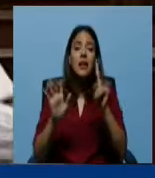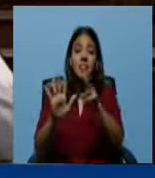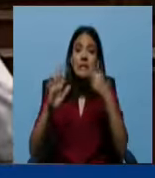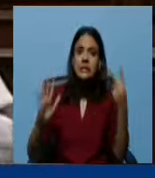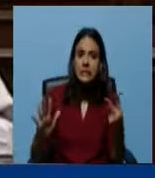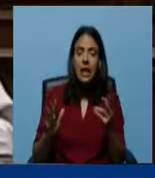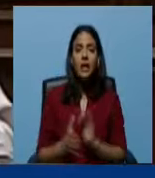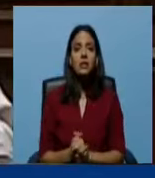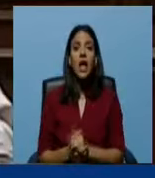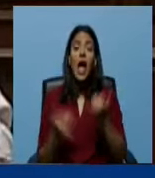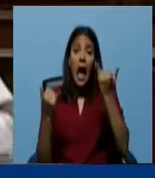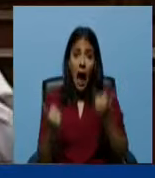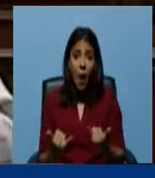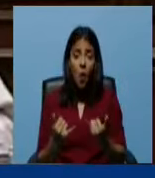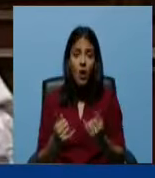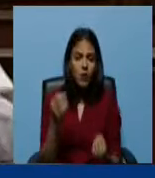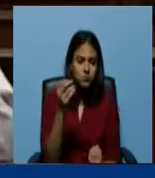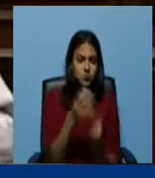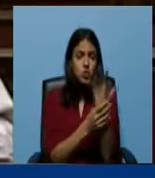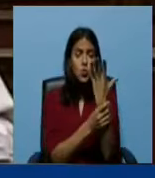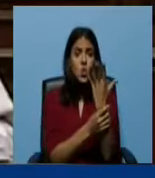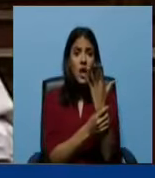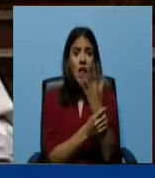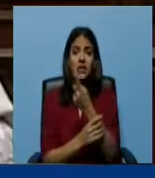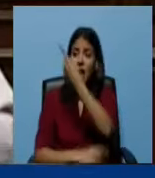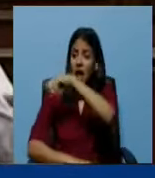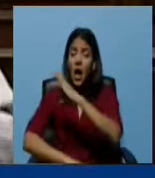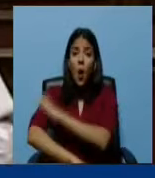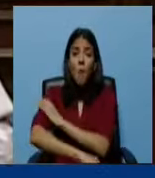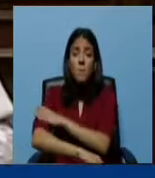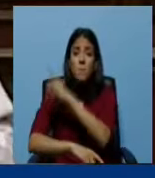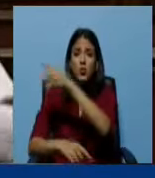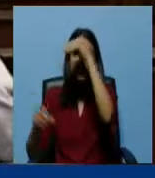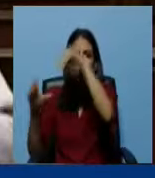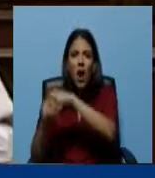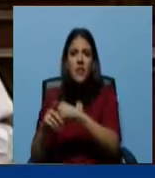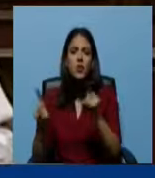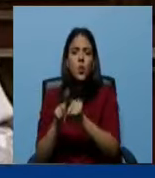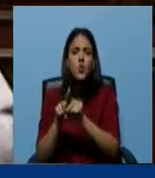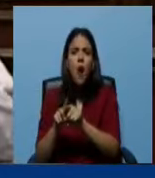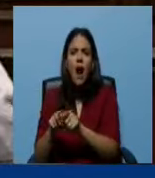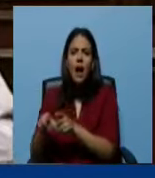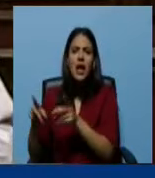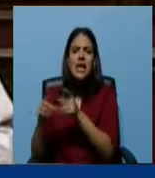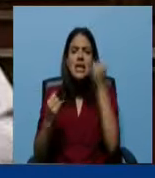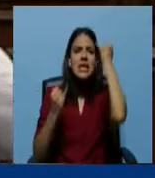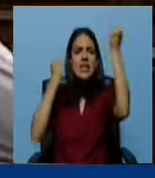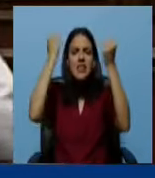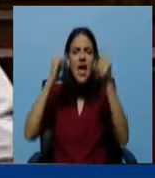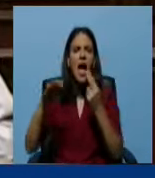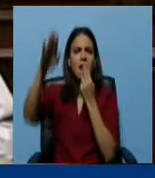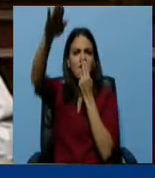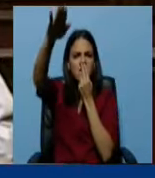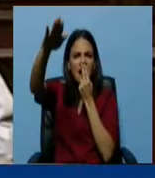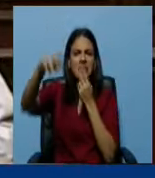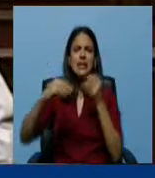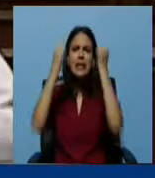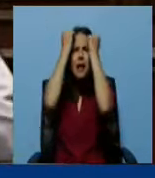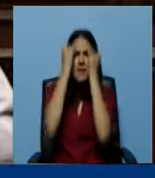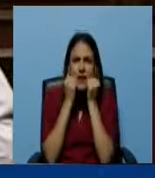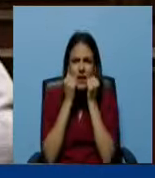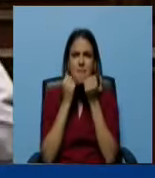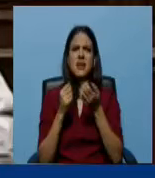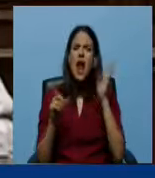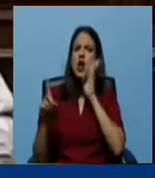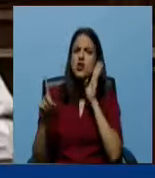2017. Hoy ha surgido en el mando de la oposición una corriente fascista, criminal, nazi,